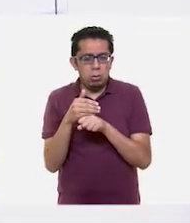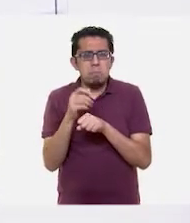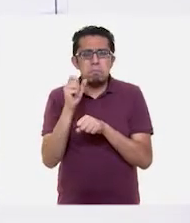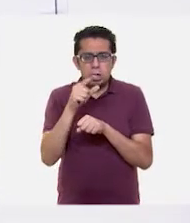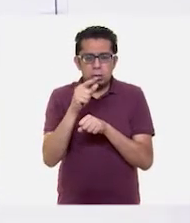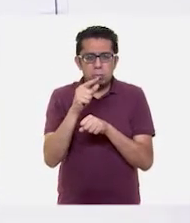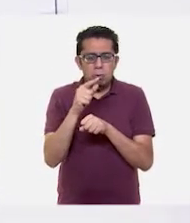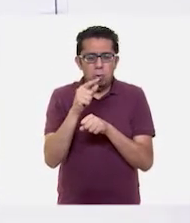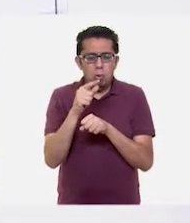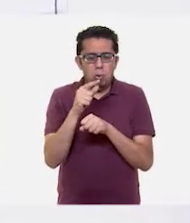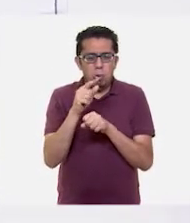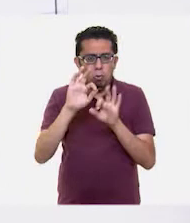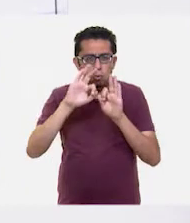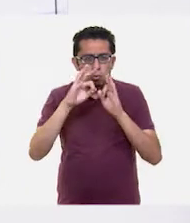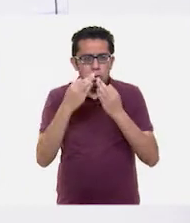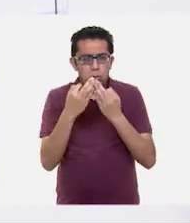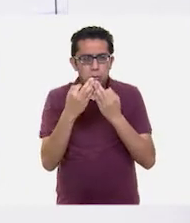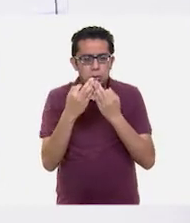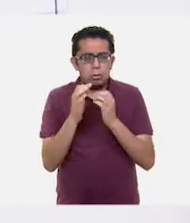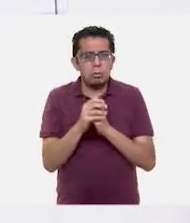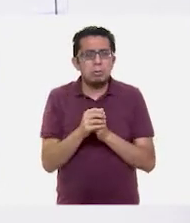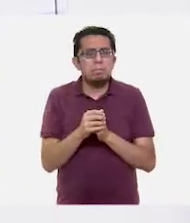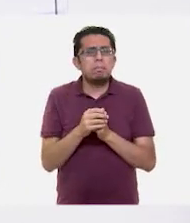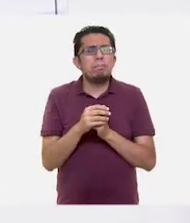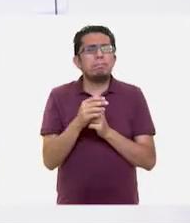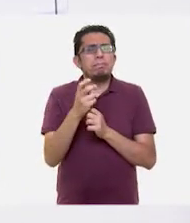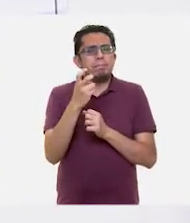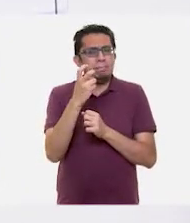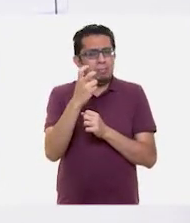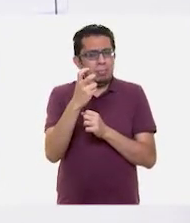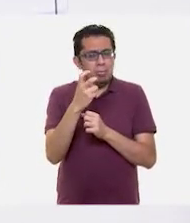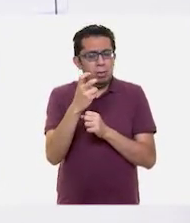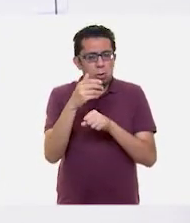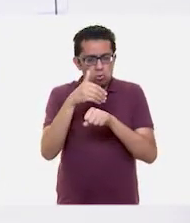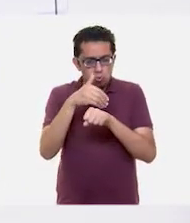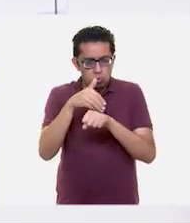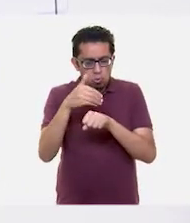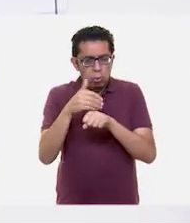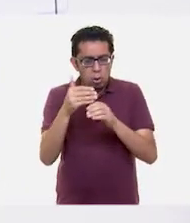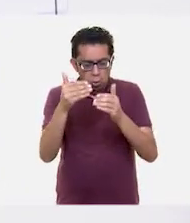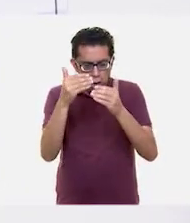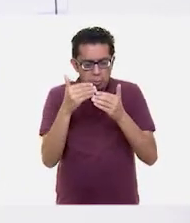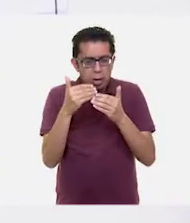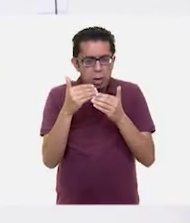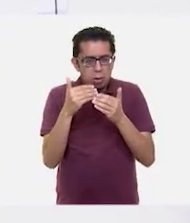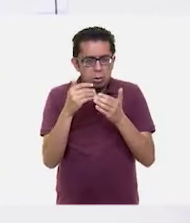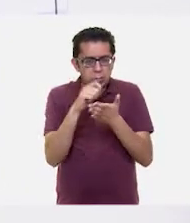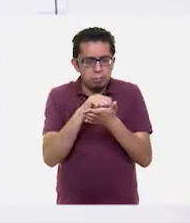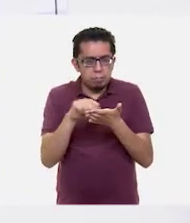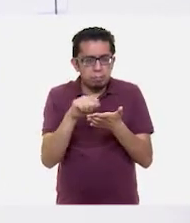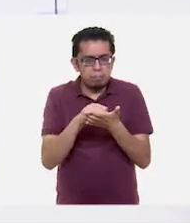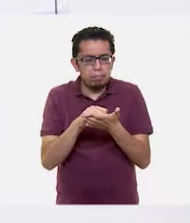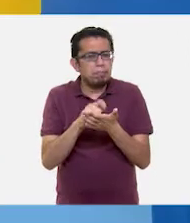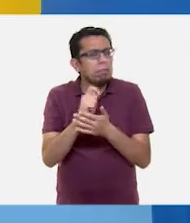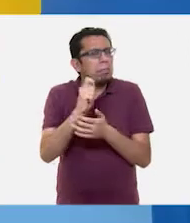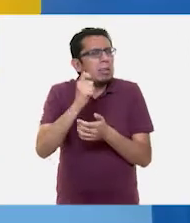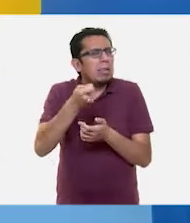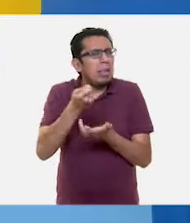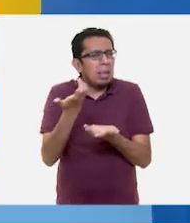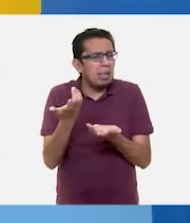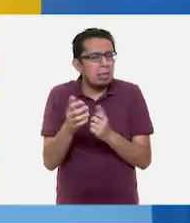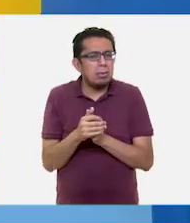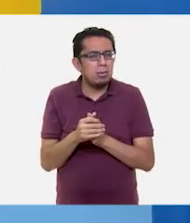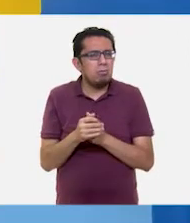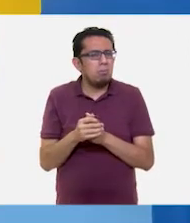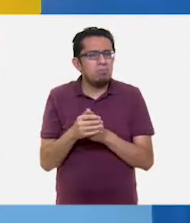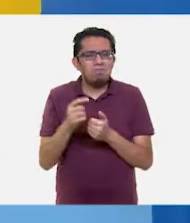qué corresponde la representación numérica que está debajo de la imagen? No creo